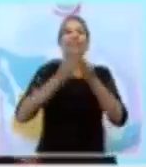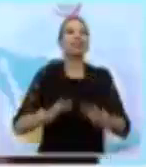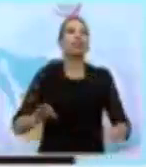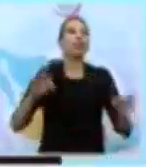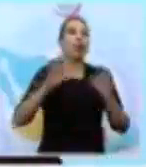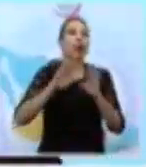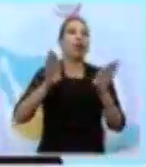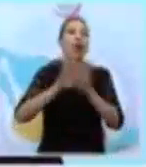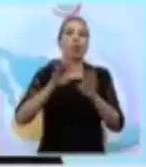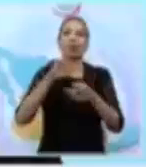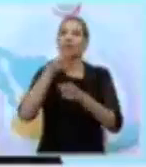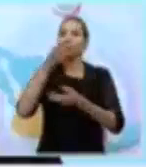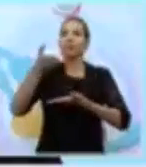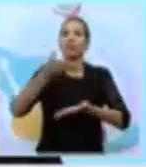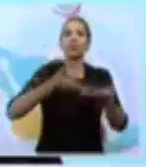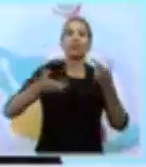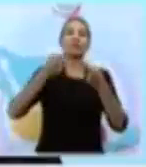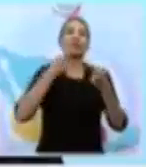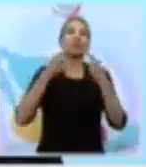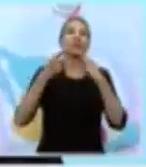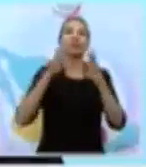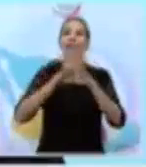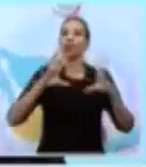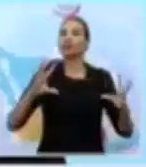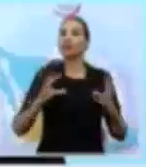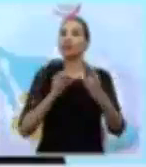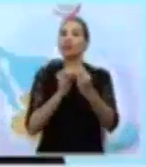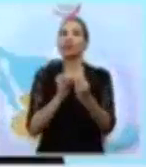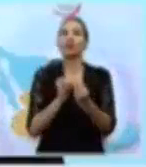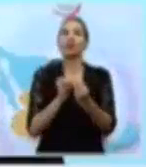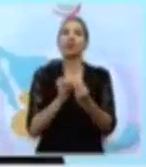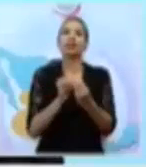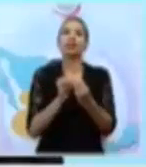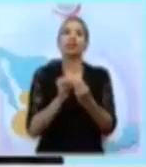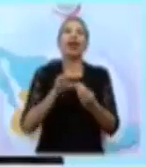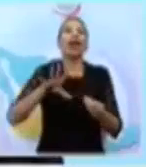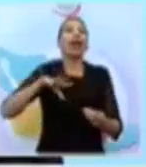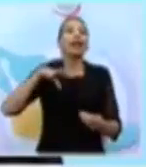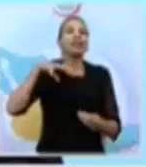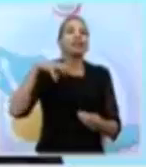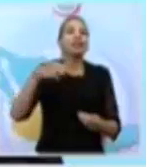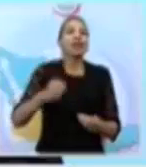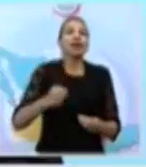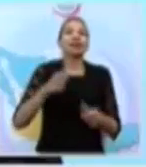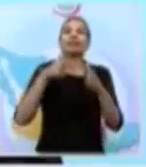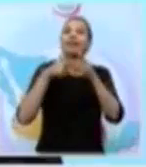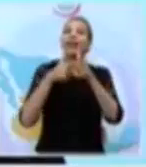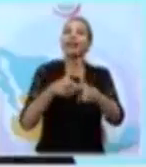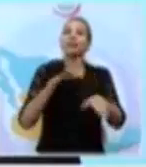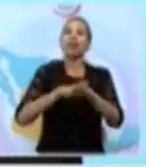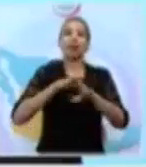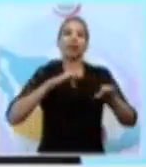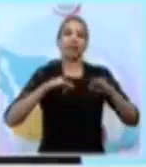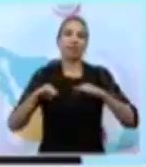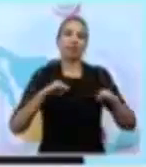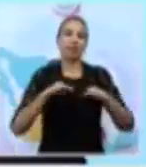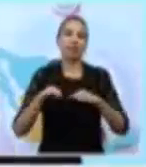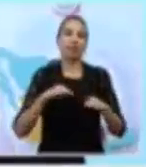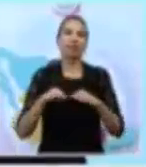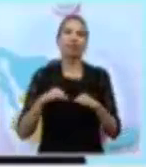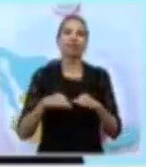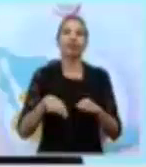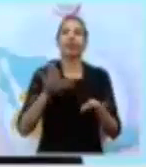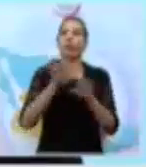importante. Ahí compartimos con ustedes y sumamos esfuerzos y interés de seguir trabajando. Y